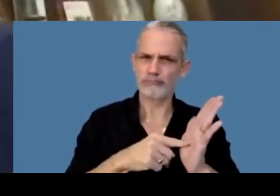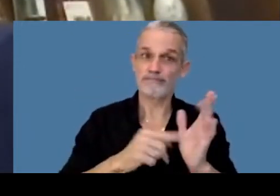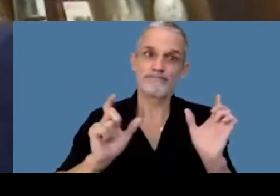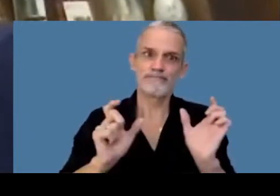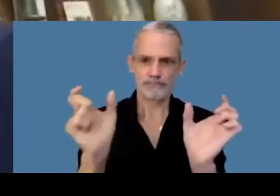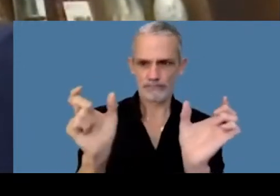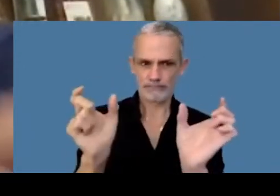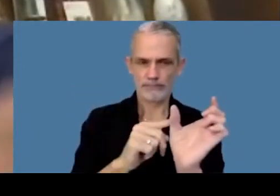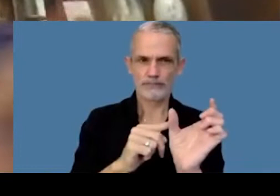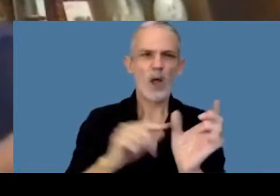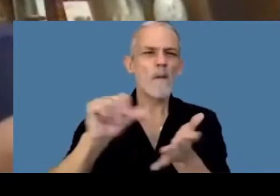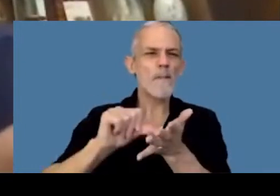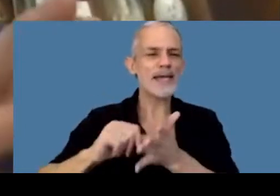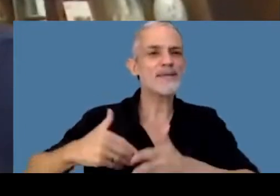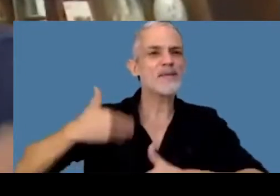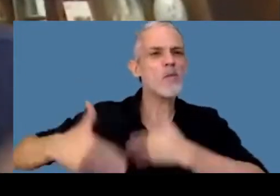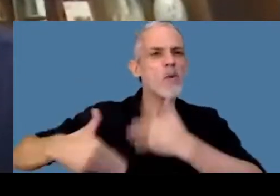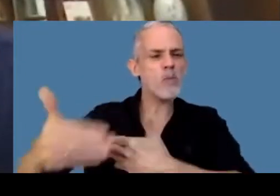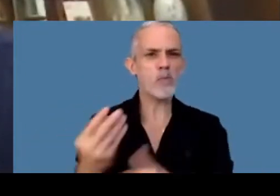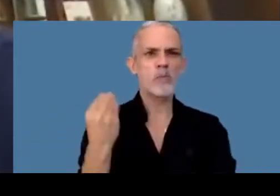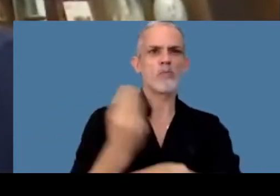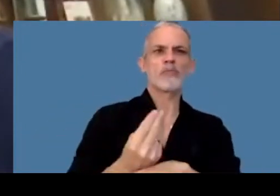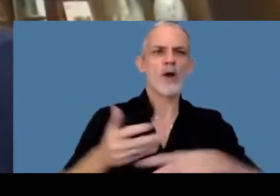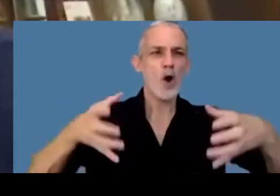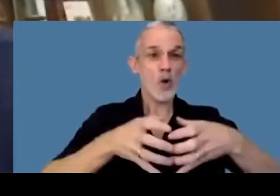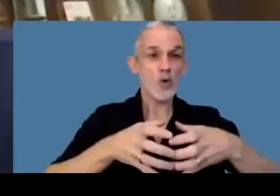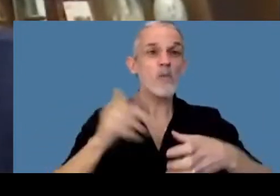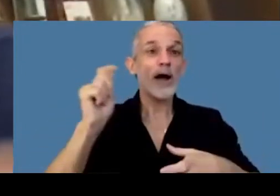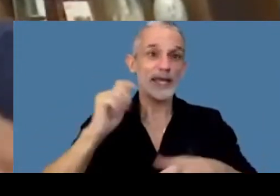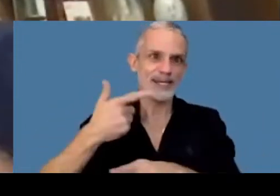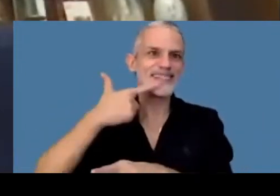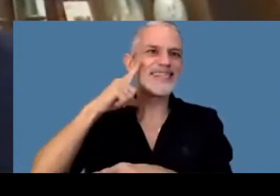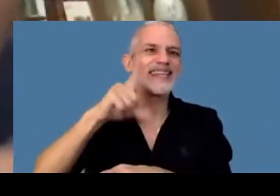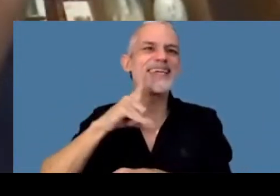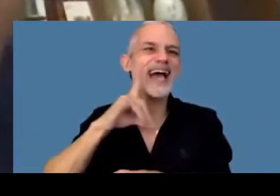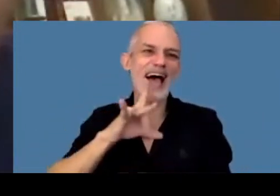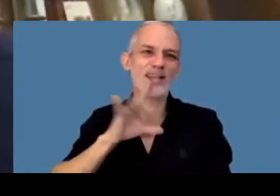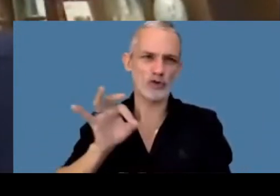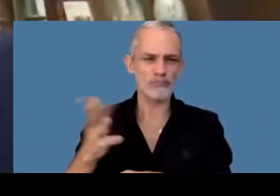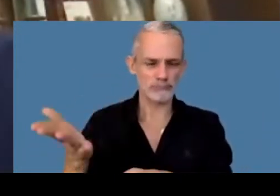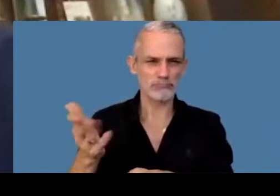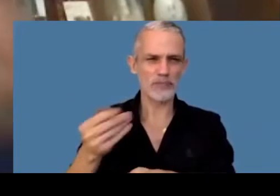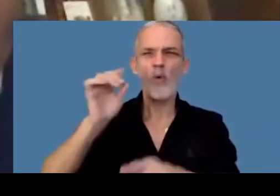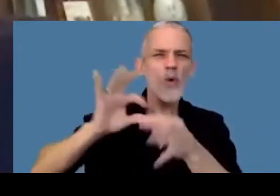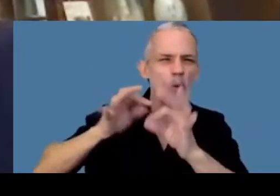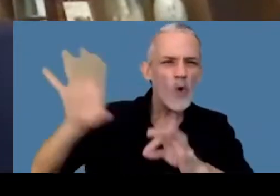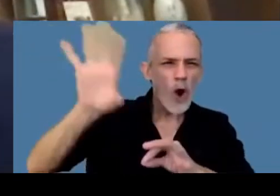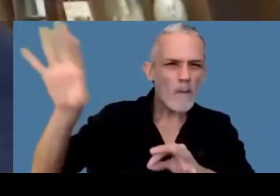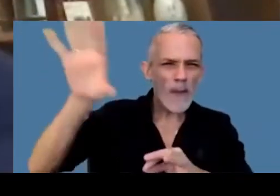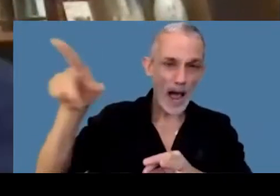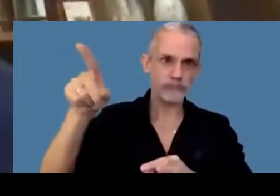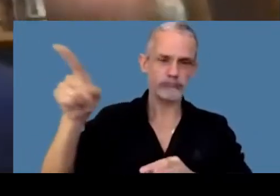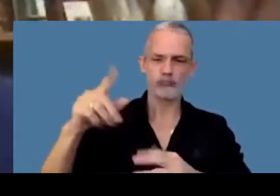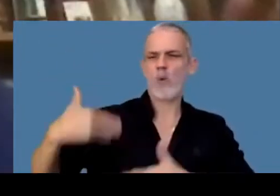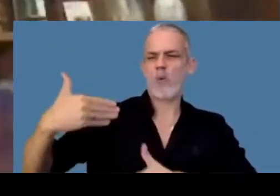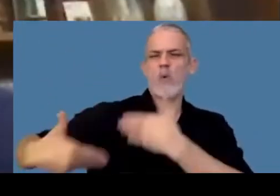los países más desarrollados la representación colectiva la tienen los sindicatos. Si ustedes van a la Unión Europea, más desarrollados en